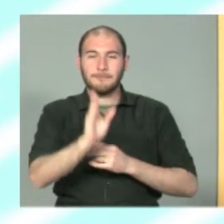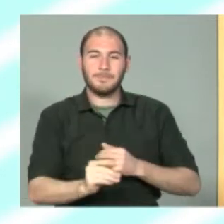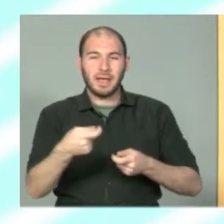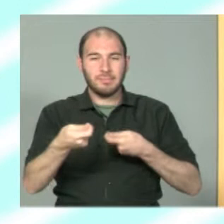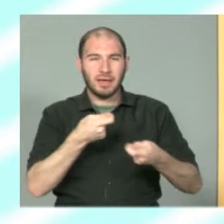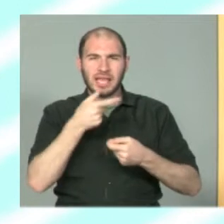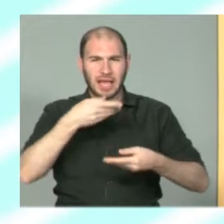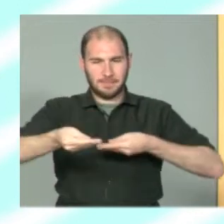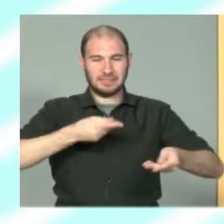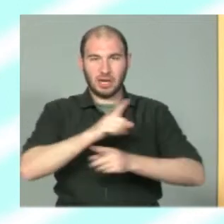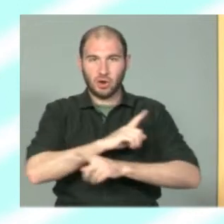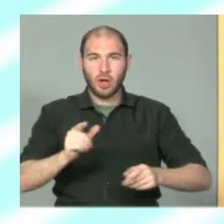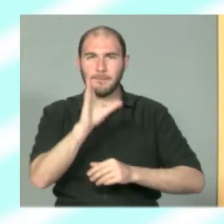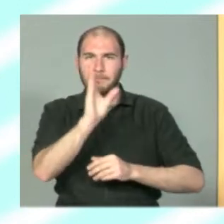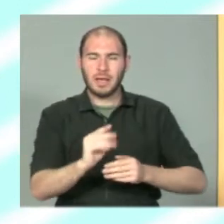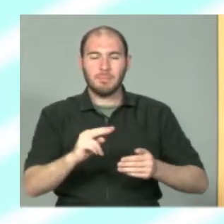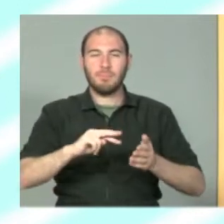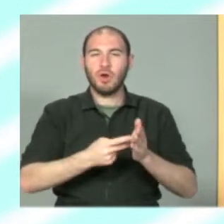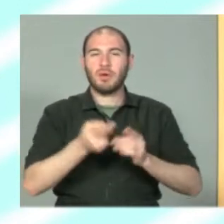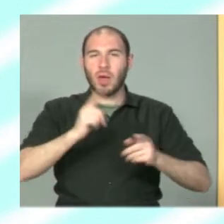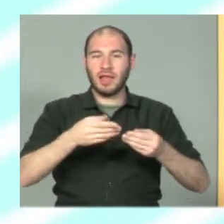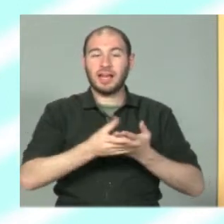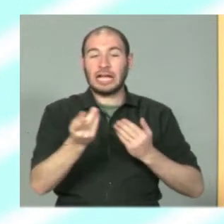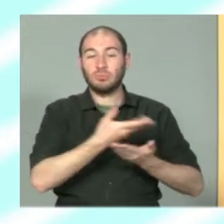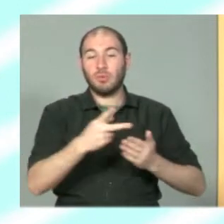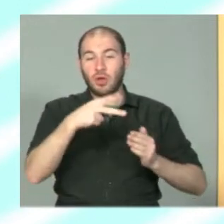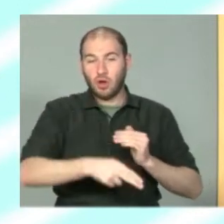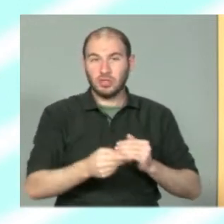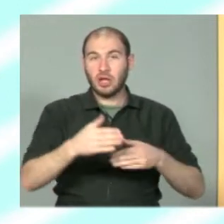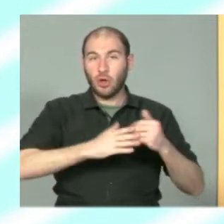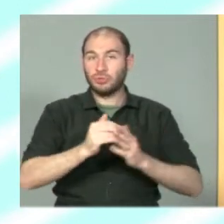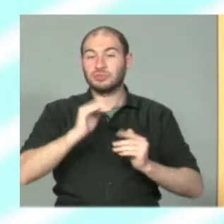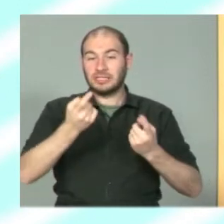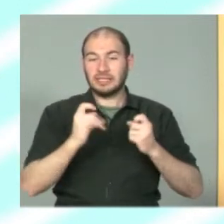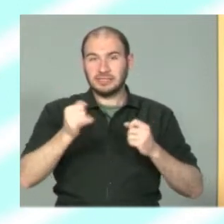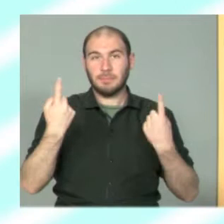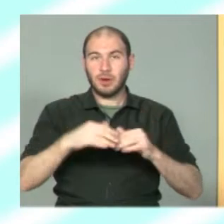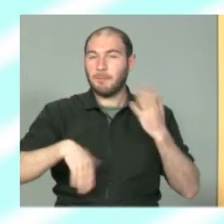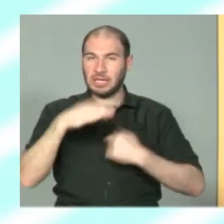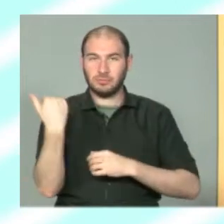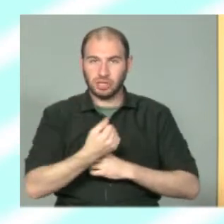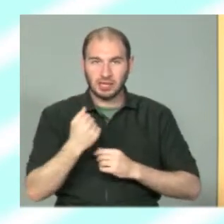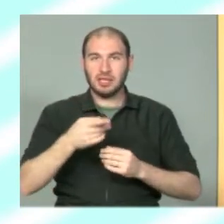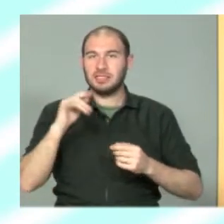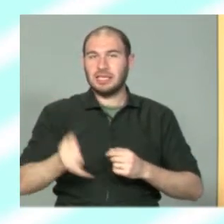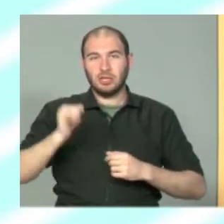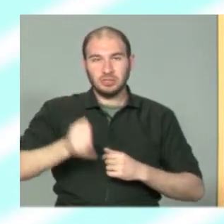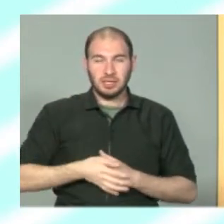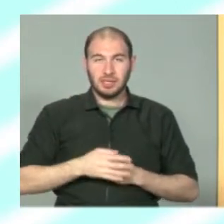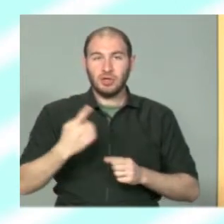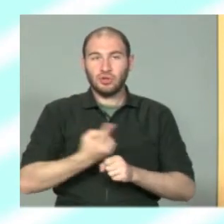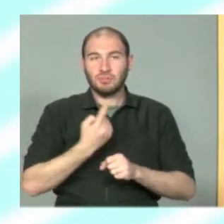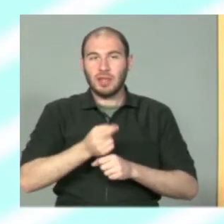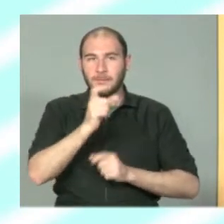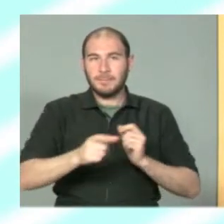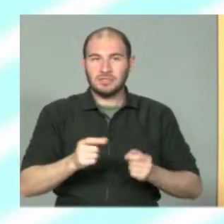maneja como una empresa. El problema de fondo es que hay que enfriar el gasto público, las obras son necesarias, pero solo las primordiales e imprescindibles. No se puede crecer con la